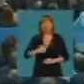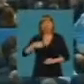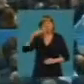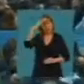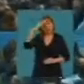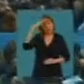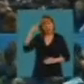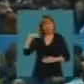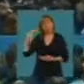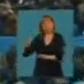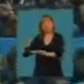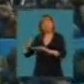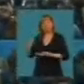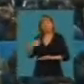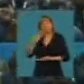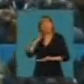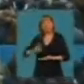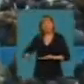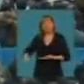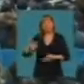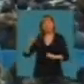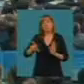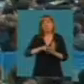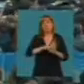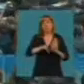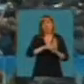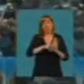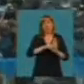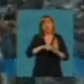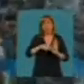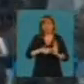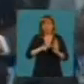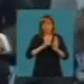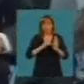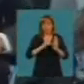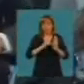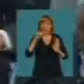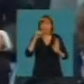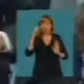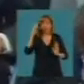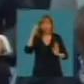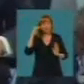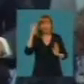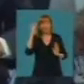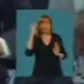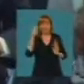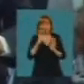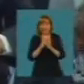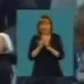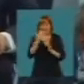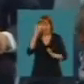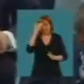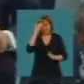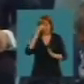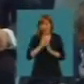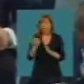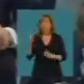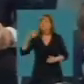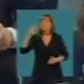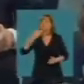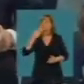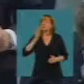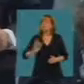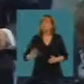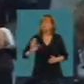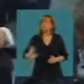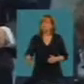Nación le recibe el juramento de ley, que presta en los términos del artículo 93 de la Constitución Nacional, prometiendo desempeñar con